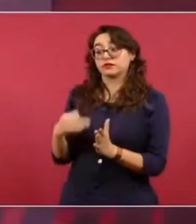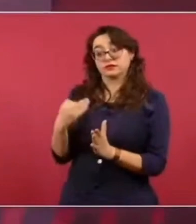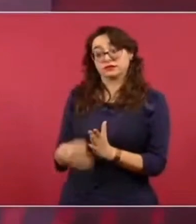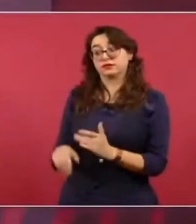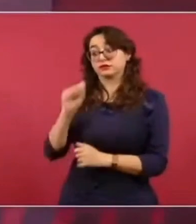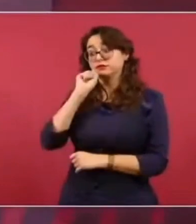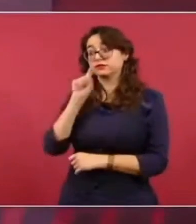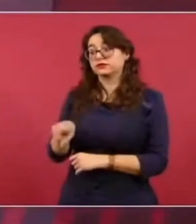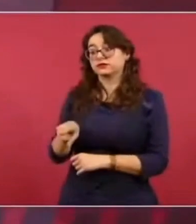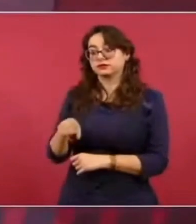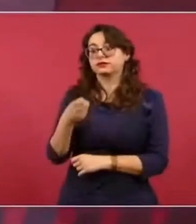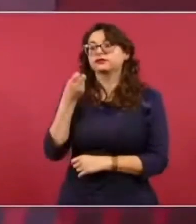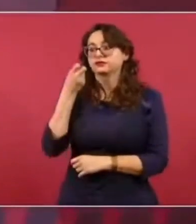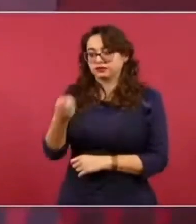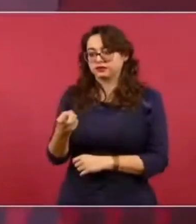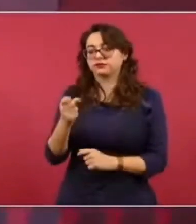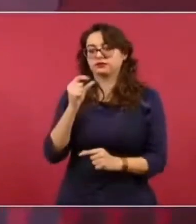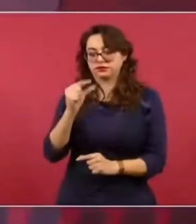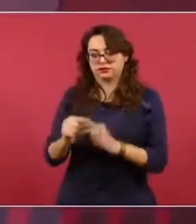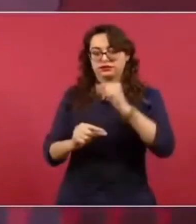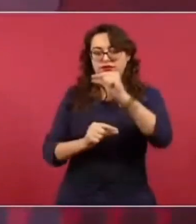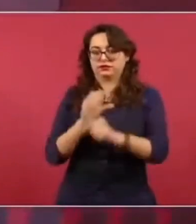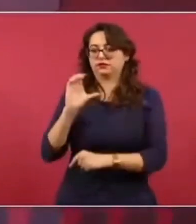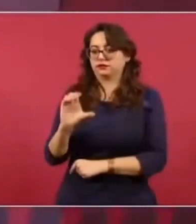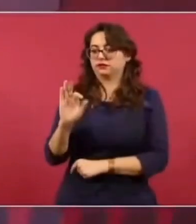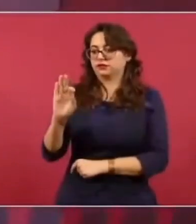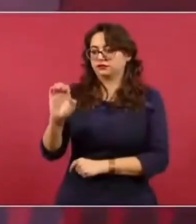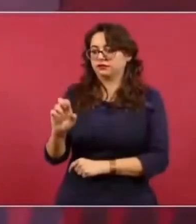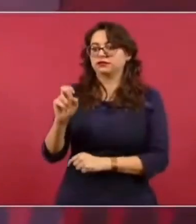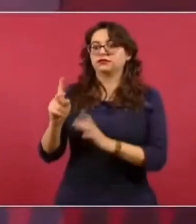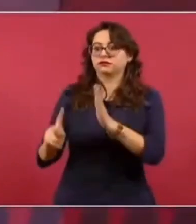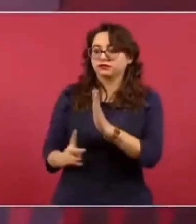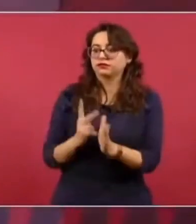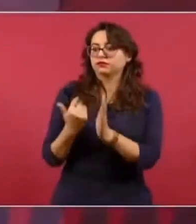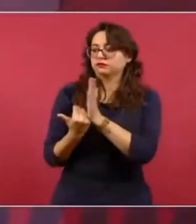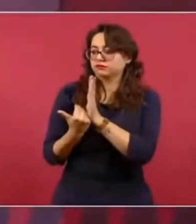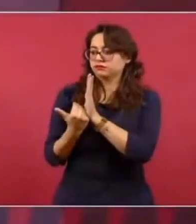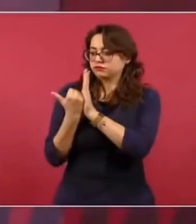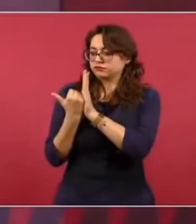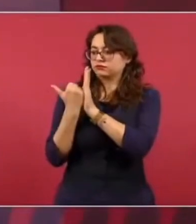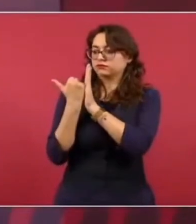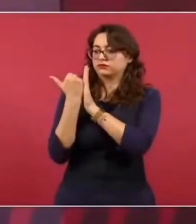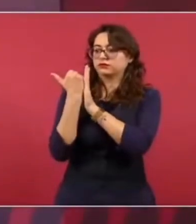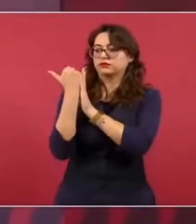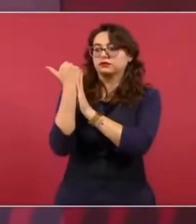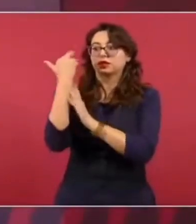la presencia de la Comisión Federal de Electricidad.